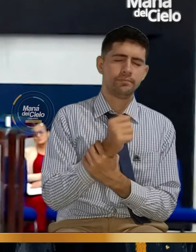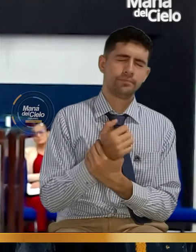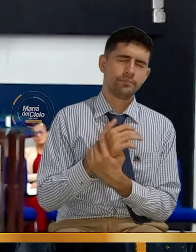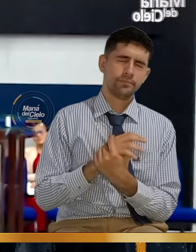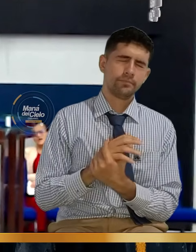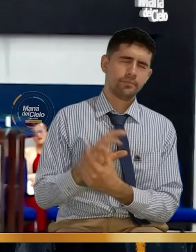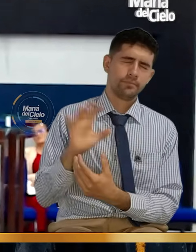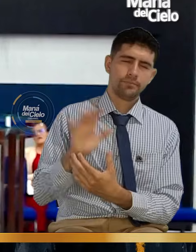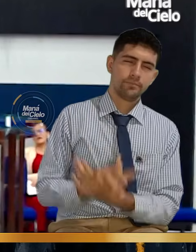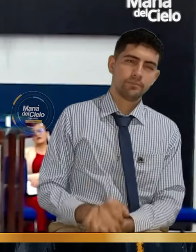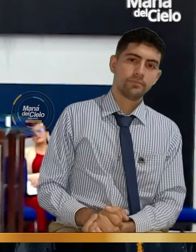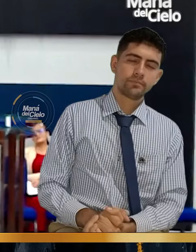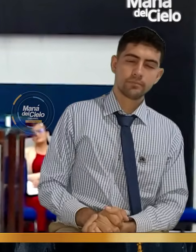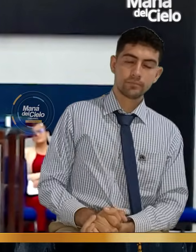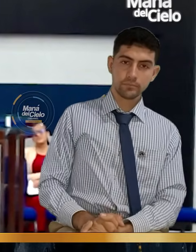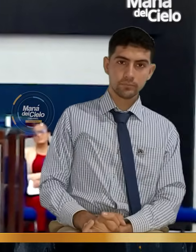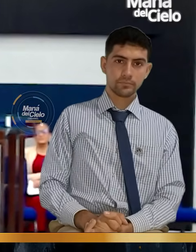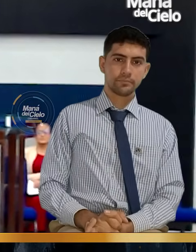del Todopoderoso.